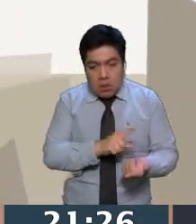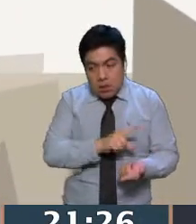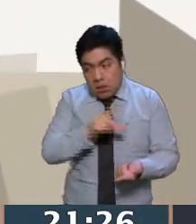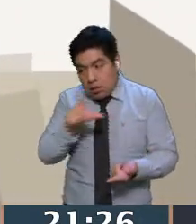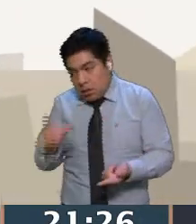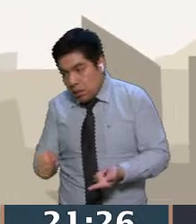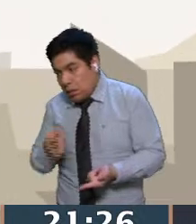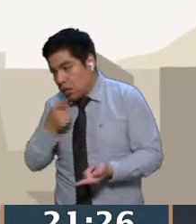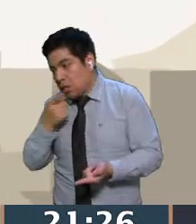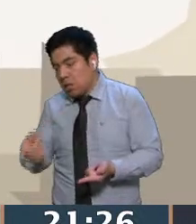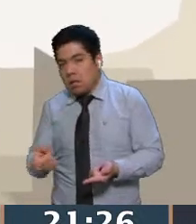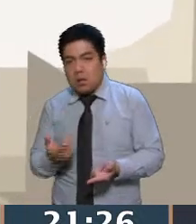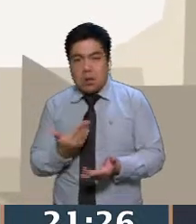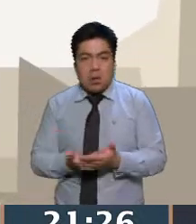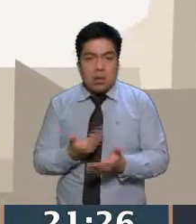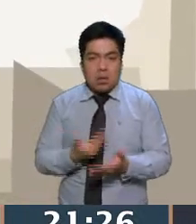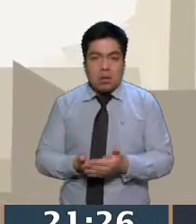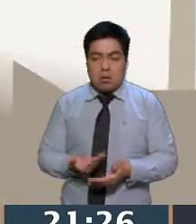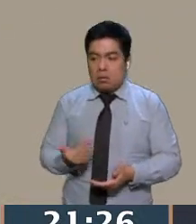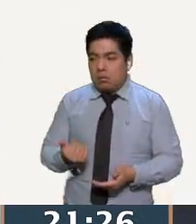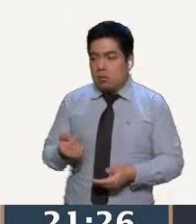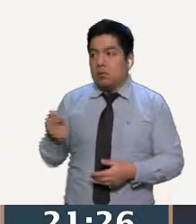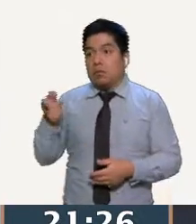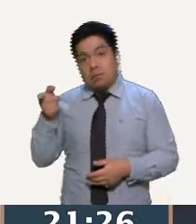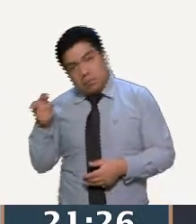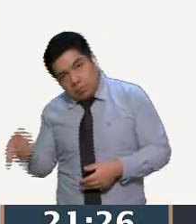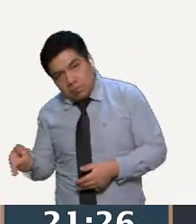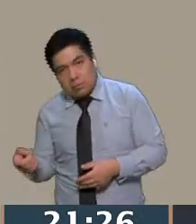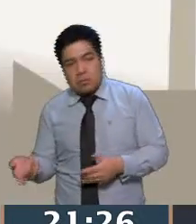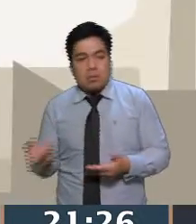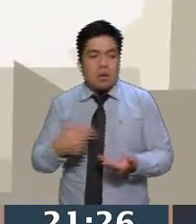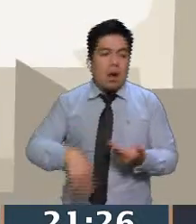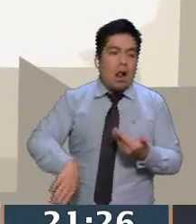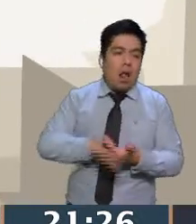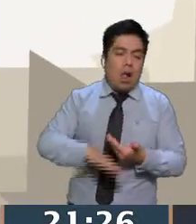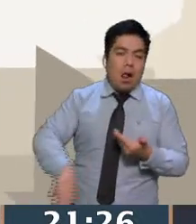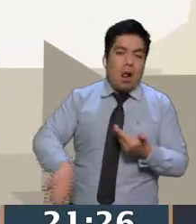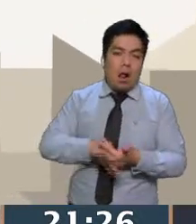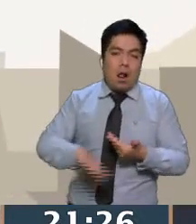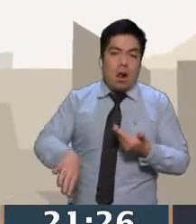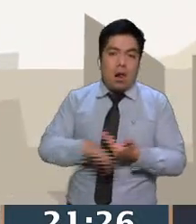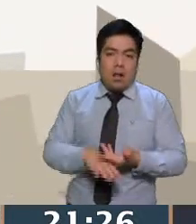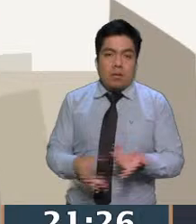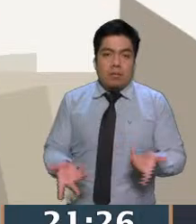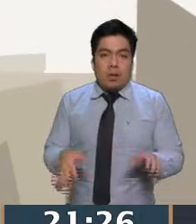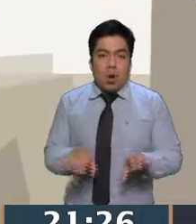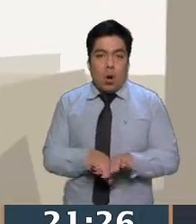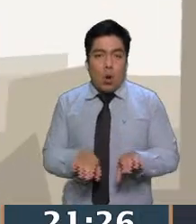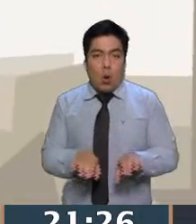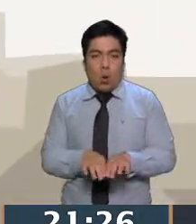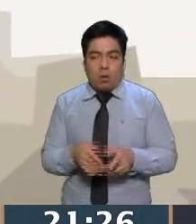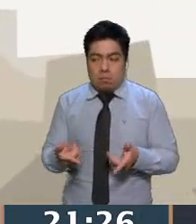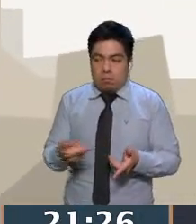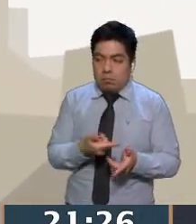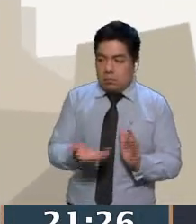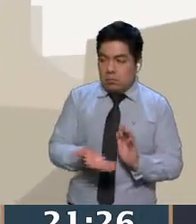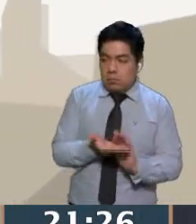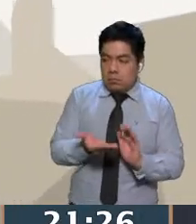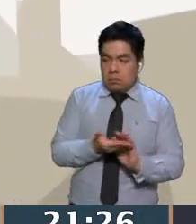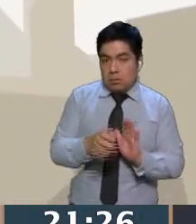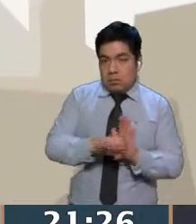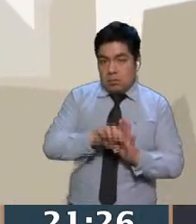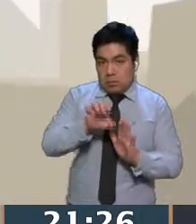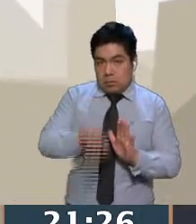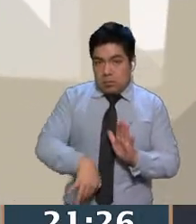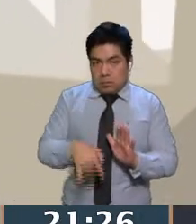decir que no sale a tiempo, porque tú fuiste parte del entorpecimiento de esa obra, ¿no? Por ejemplo, de que no